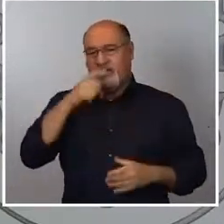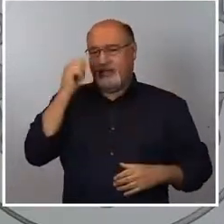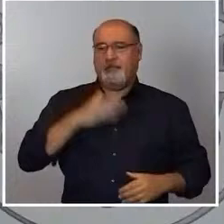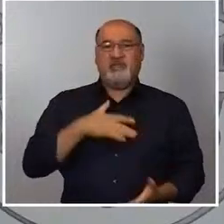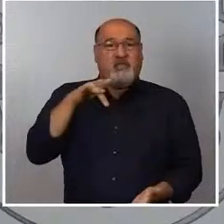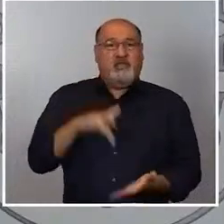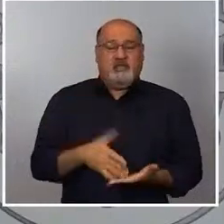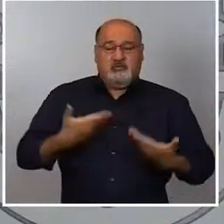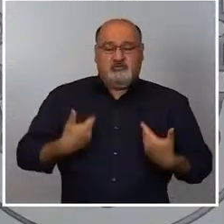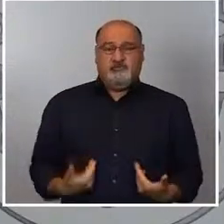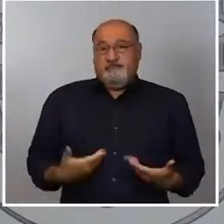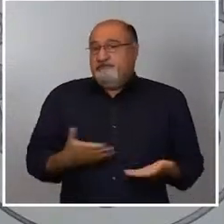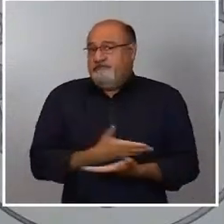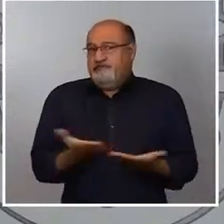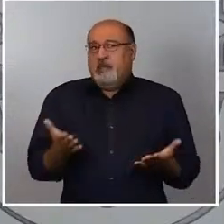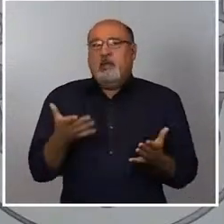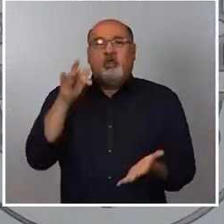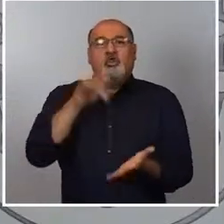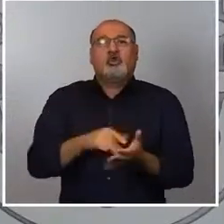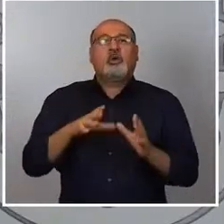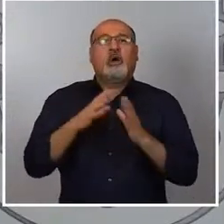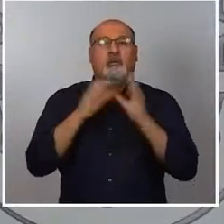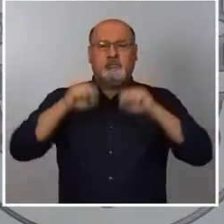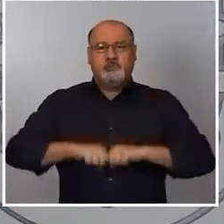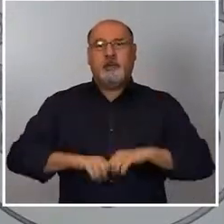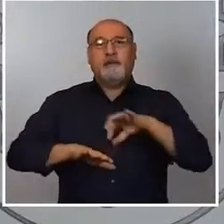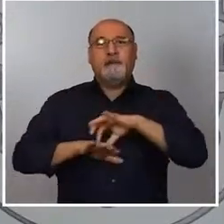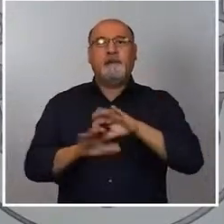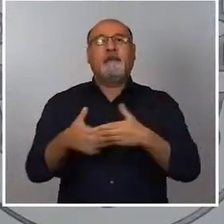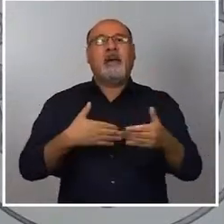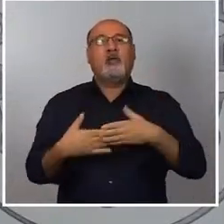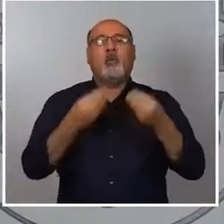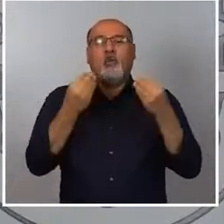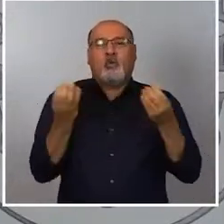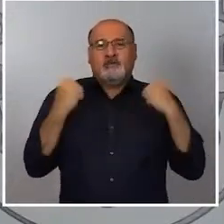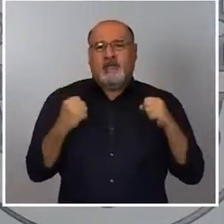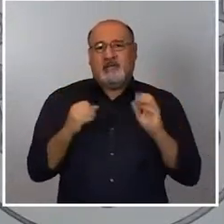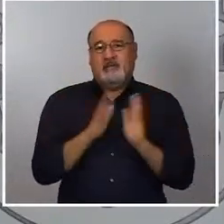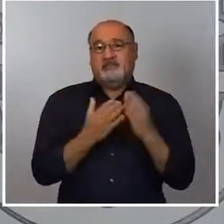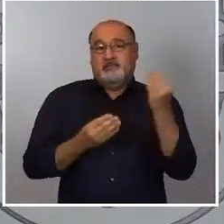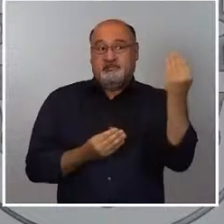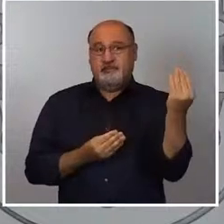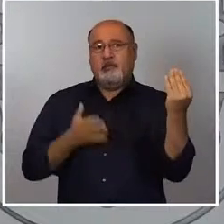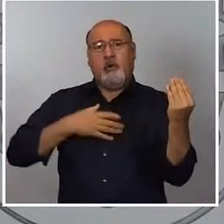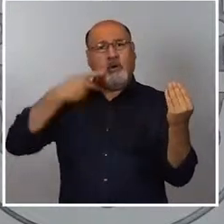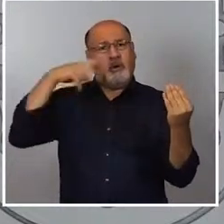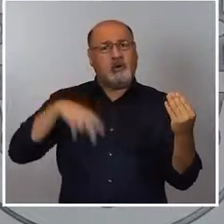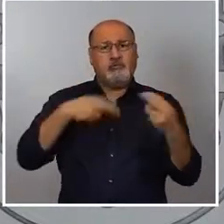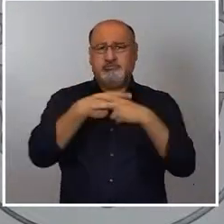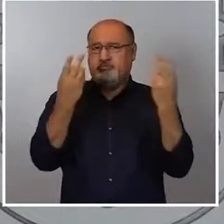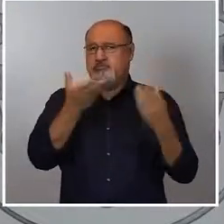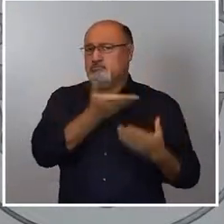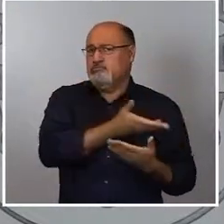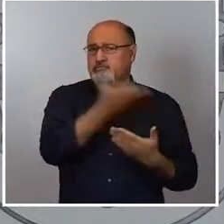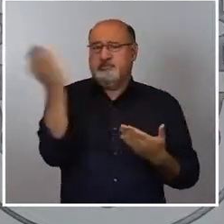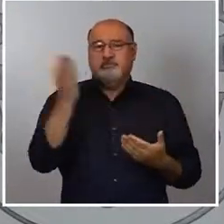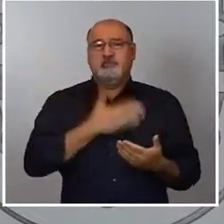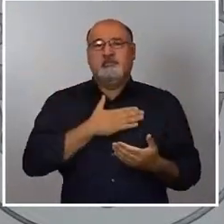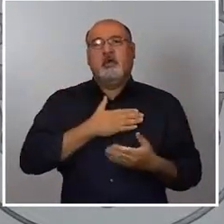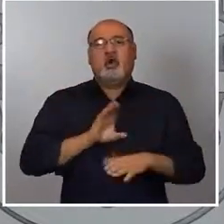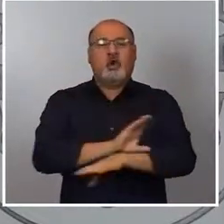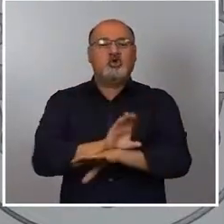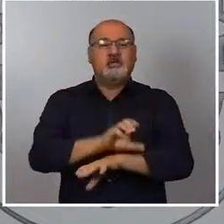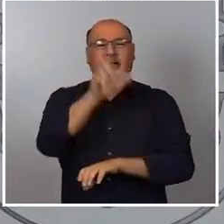que hemos realizado es aprobar un manual de buenas prácticas quiero reconocer públicamente como han hecho todos los miembros del consejo el